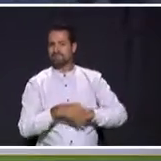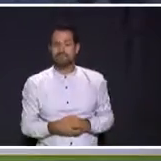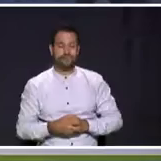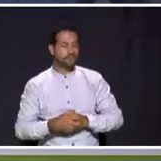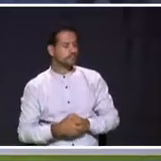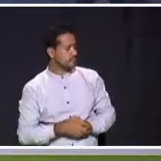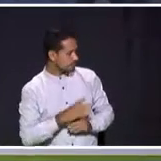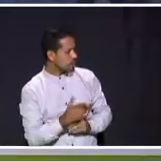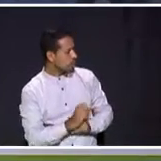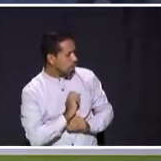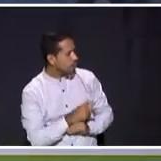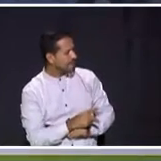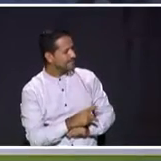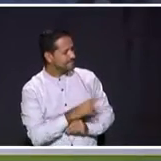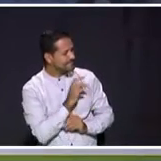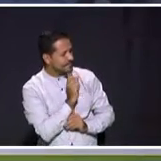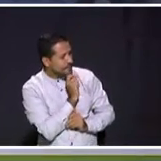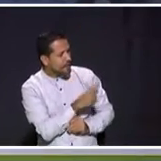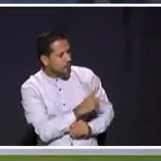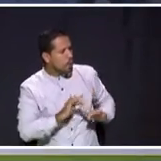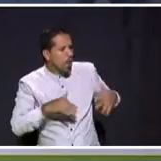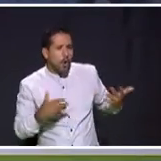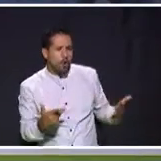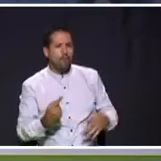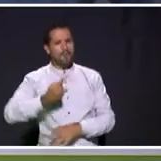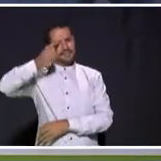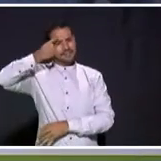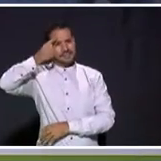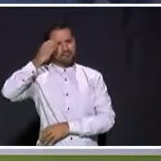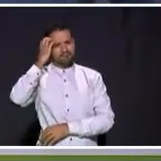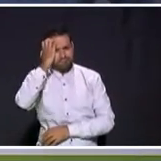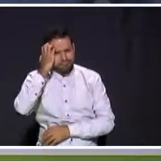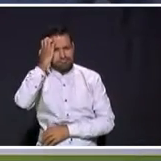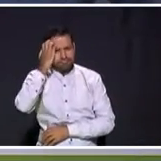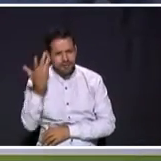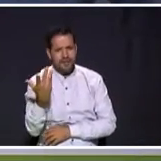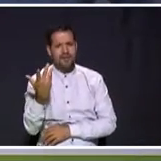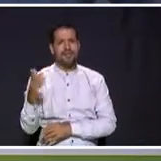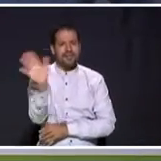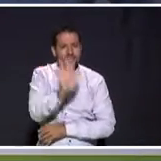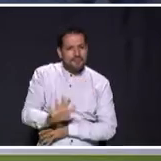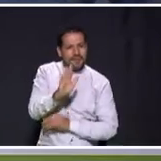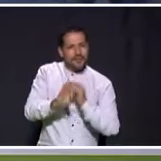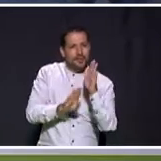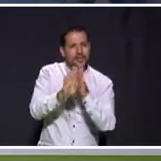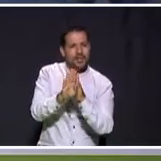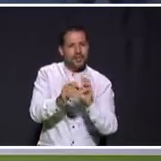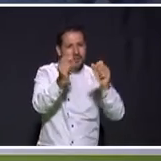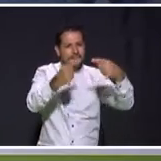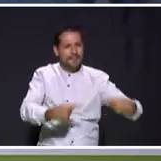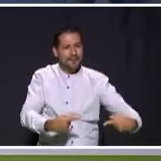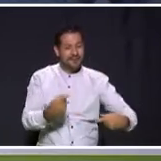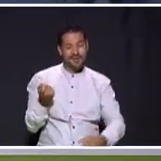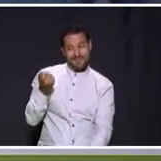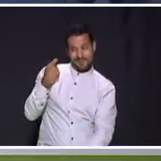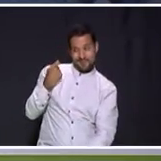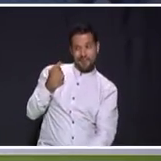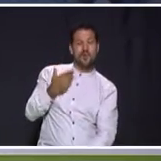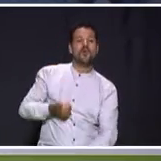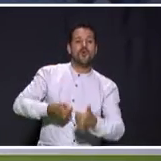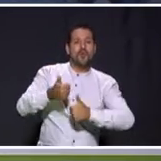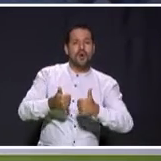como pensar en un departamento desarrollado y competitivo cuando se conocen noticias como la de la troncal del que